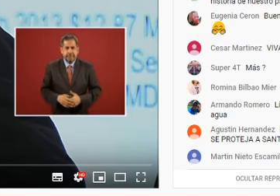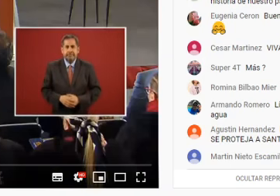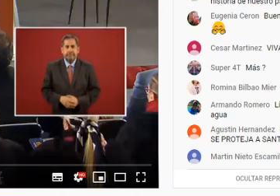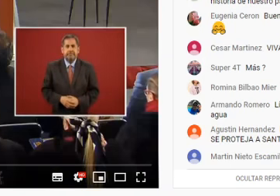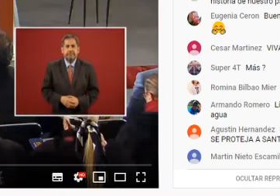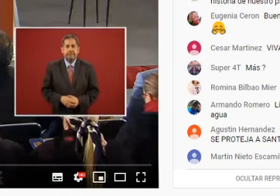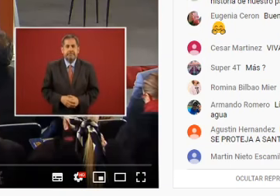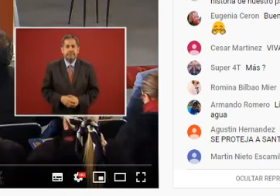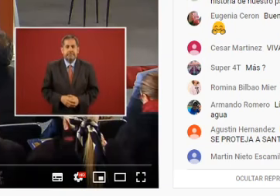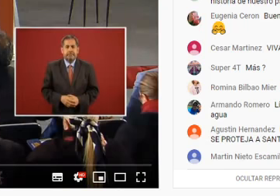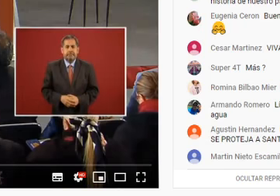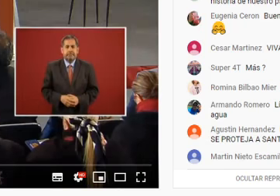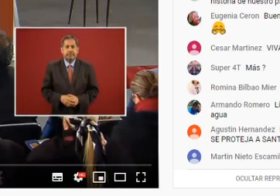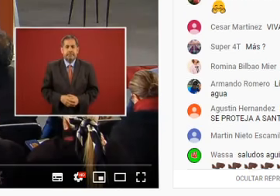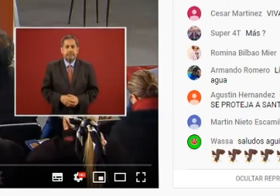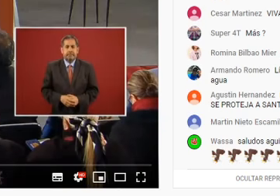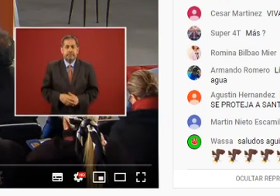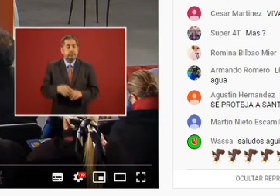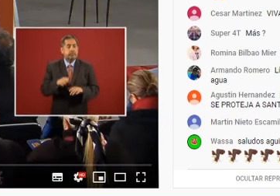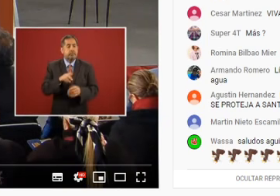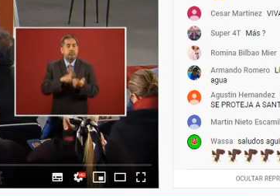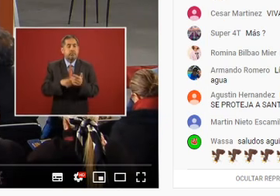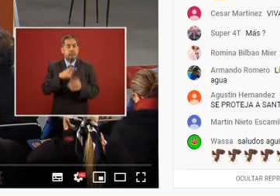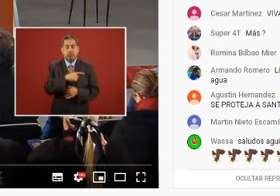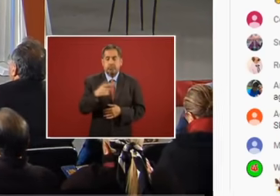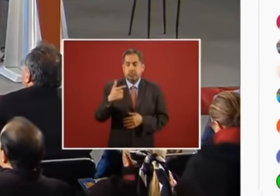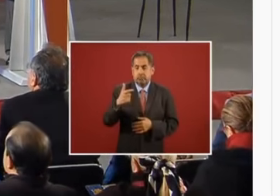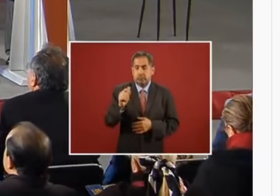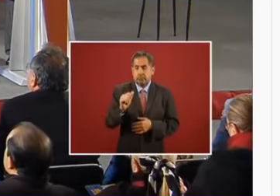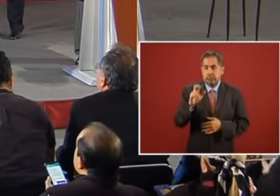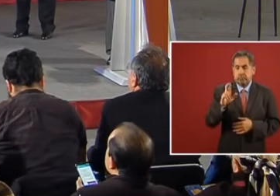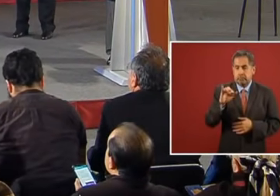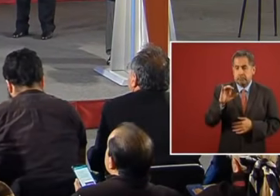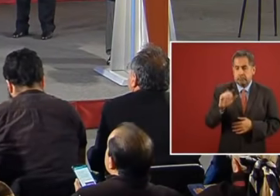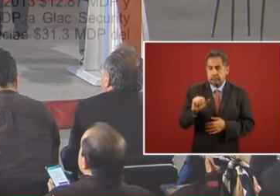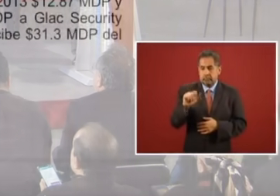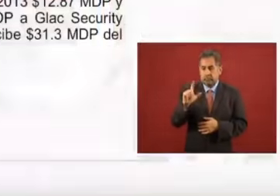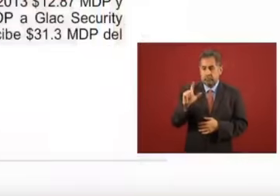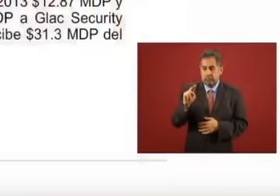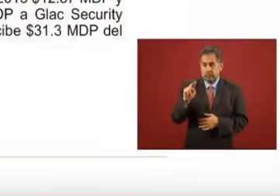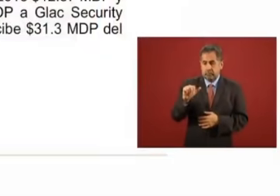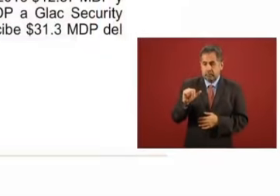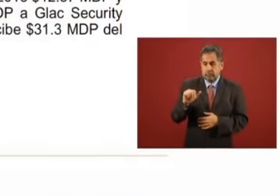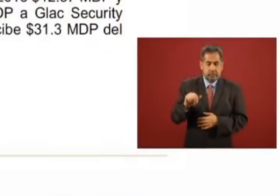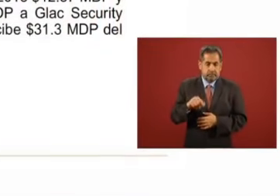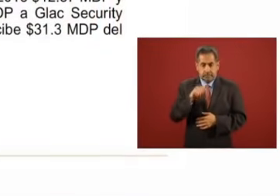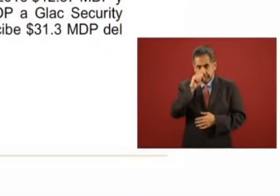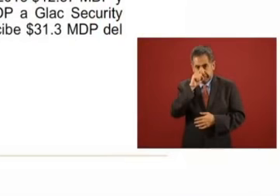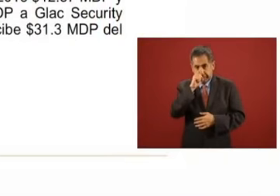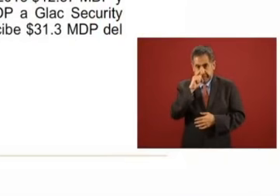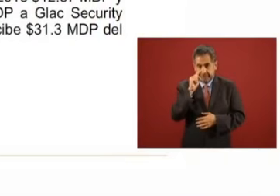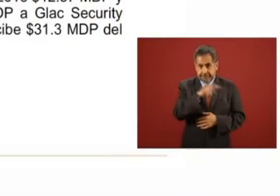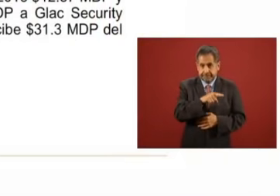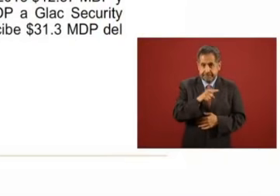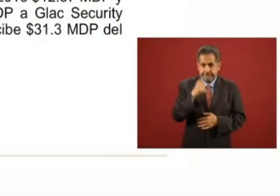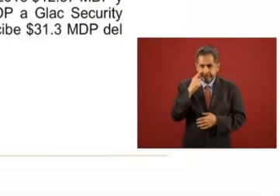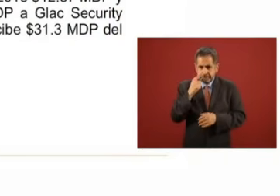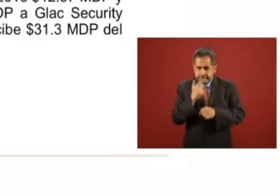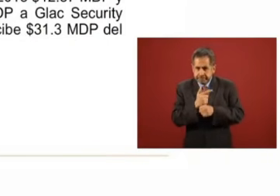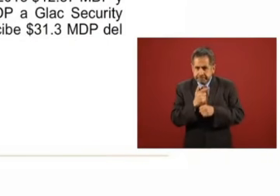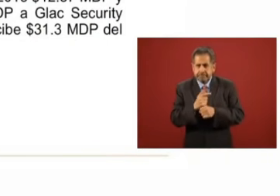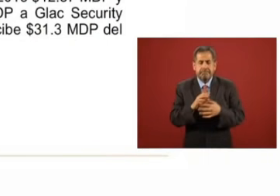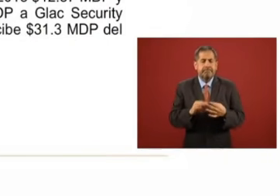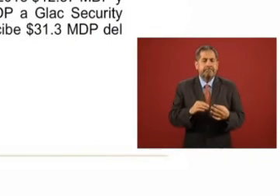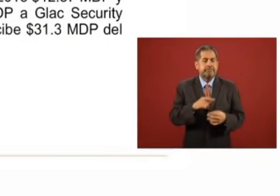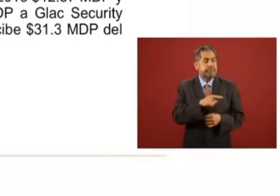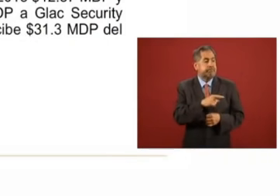complicando. El caso del señor García Luna, se pudo identificar que la generación de una